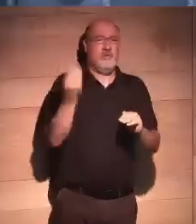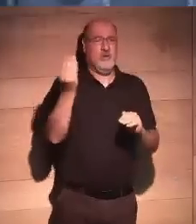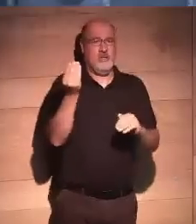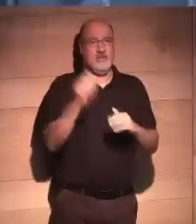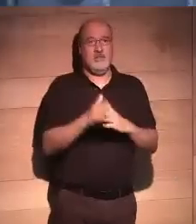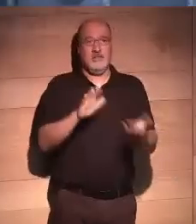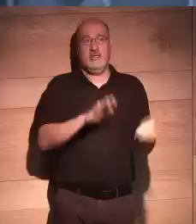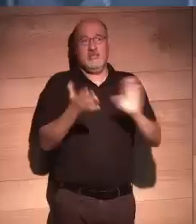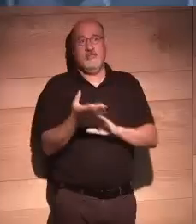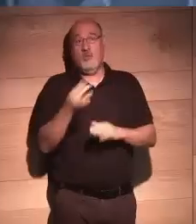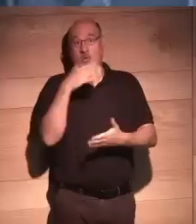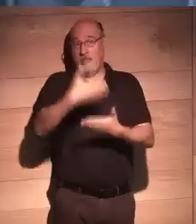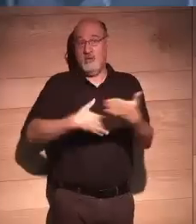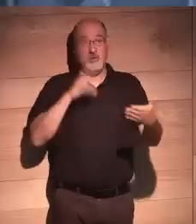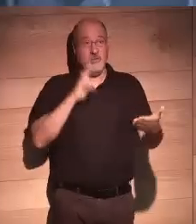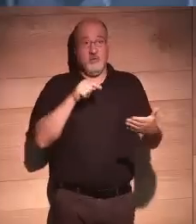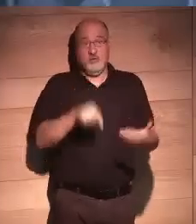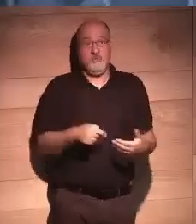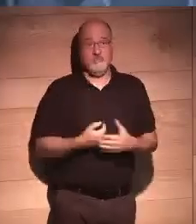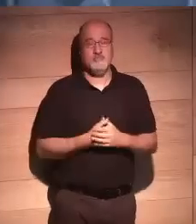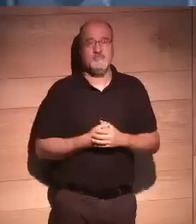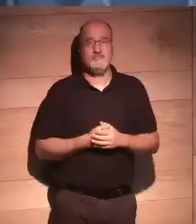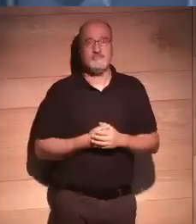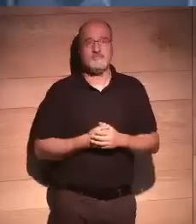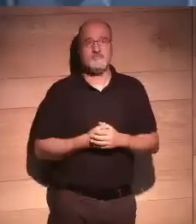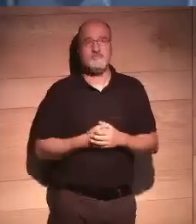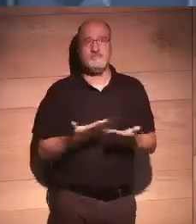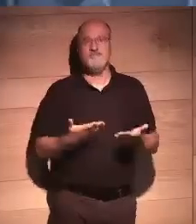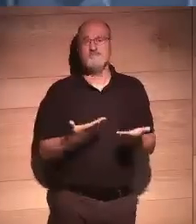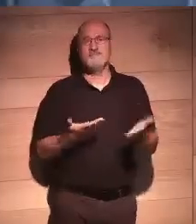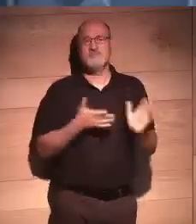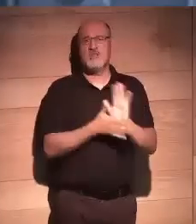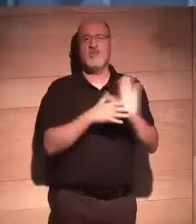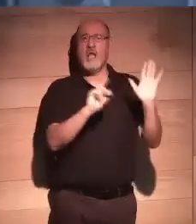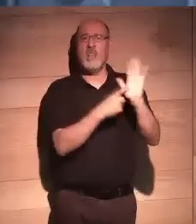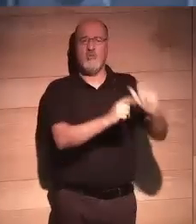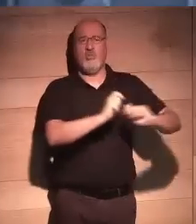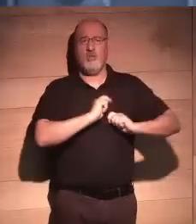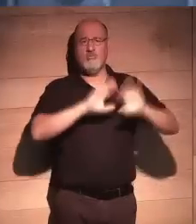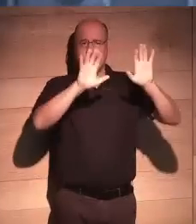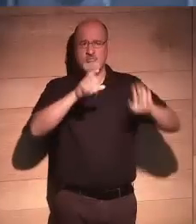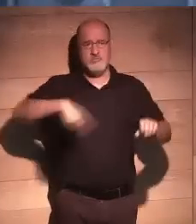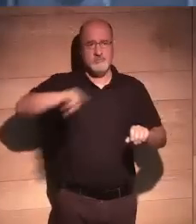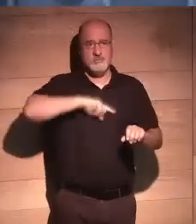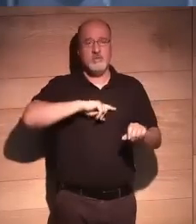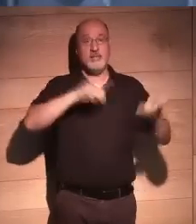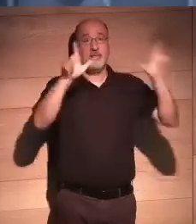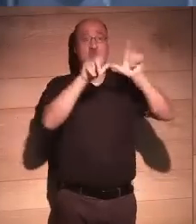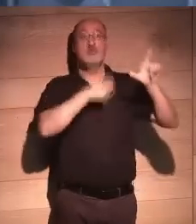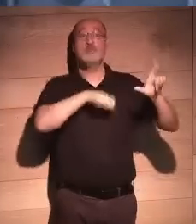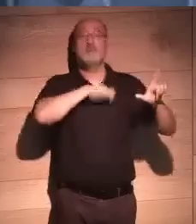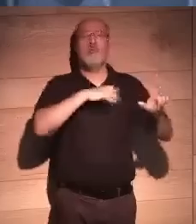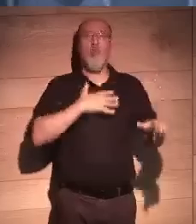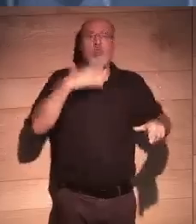que ver los periódicos hoy, por ejemplo. Bueno, pues es una lección ver esa serie y descubres cómo pues, Televisión Española